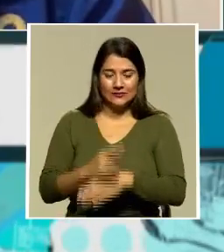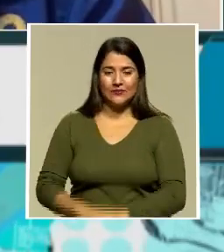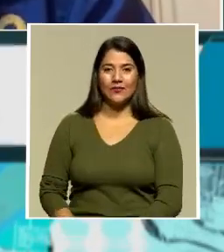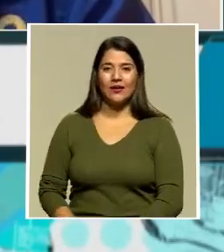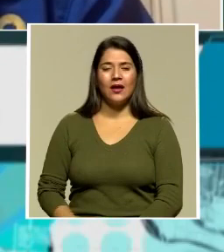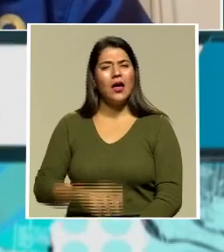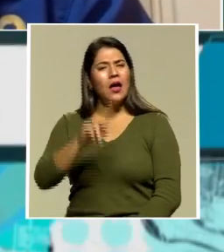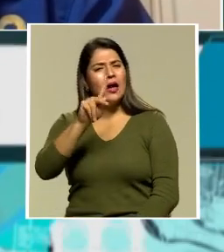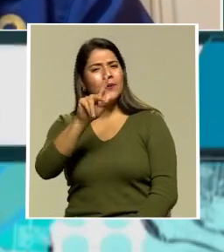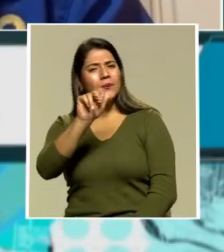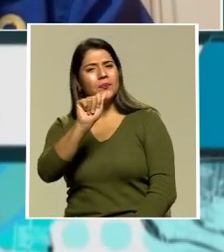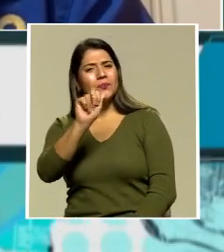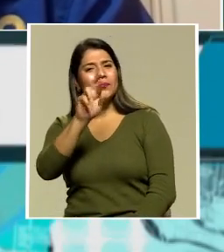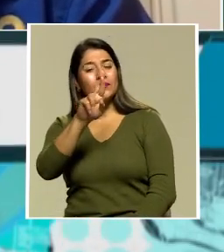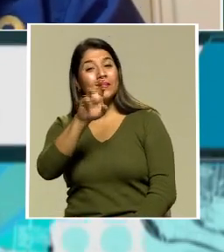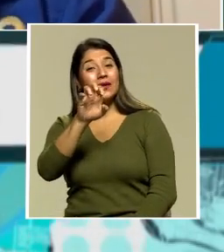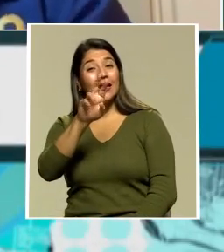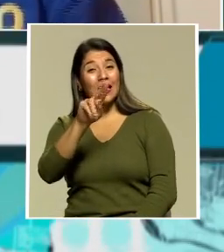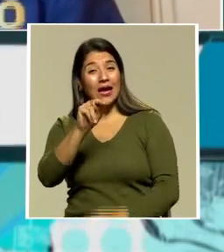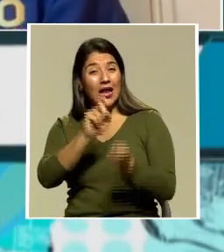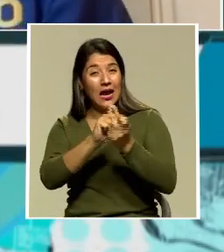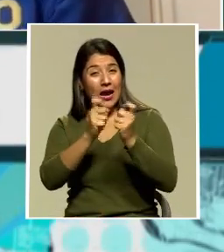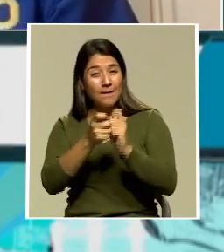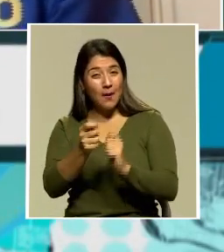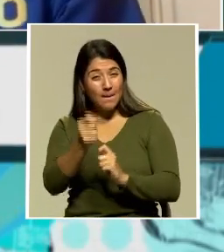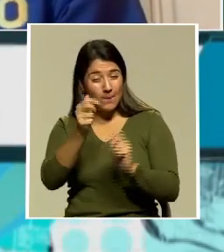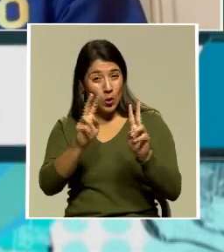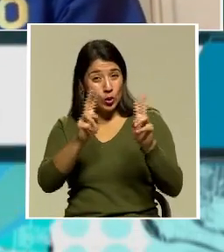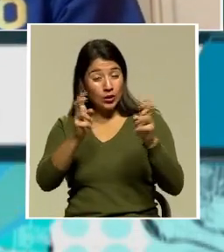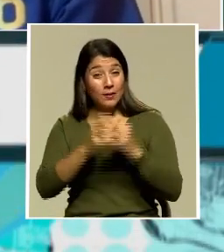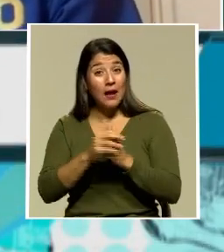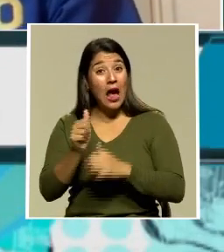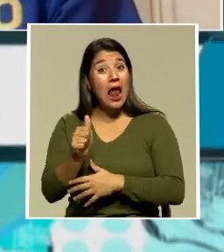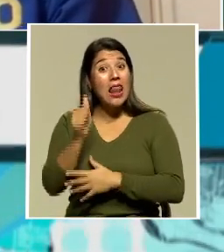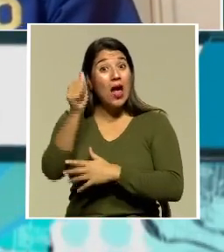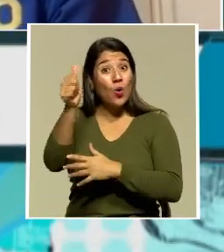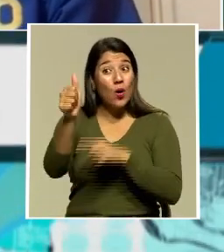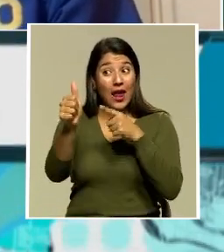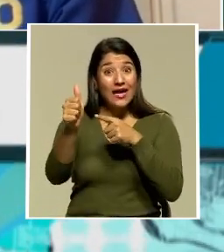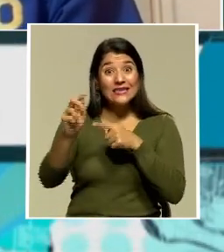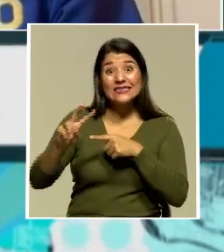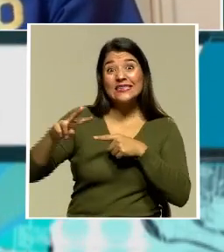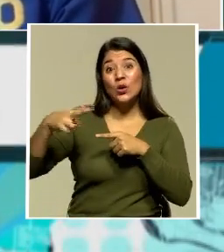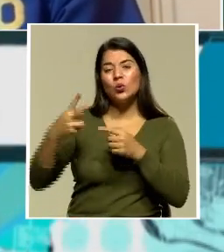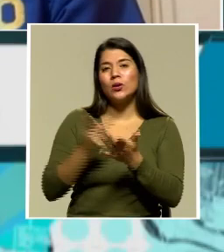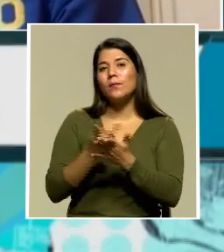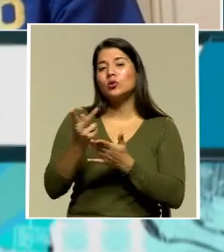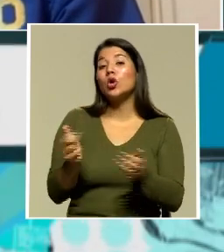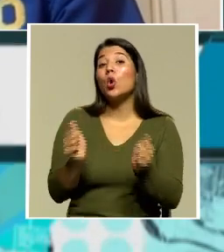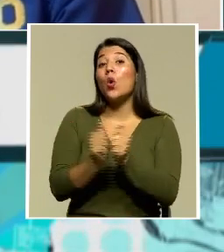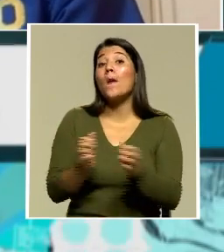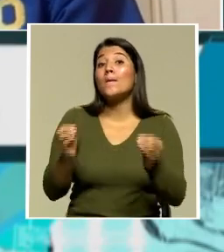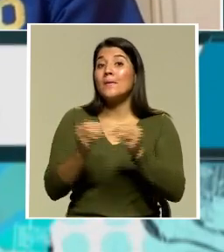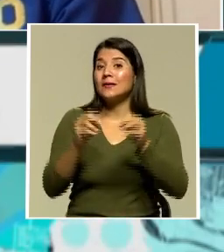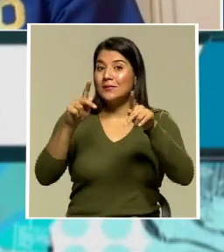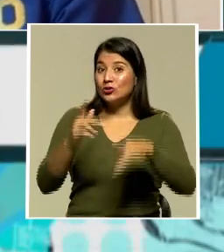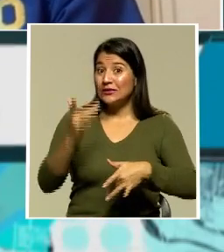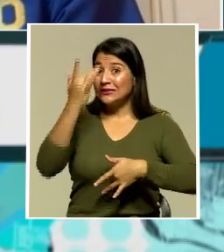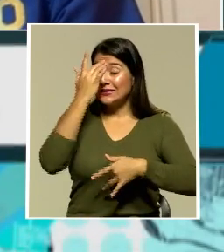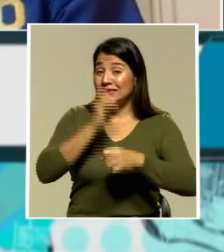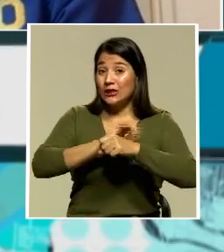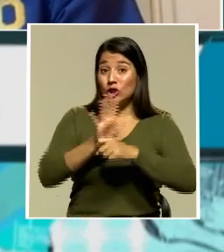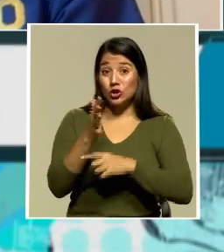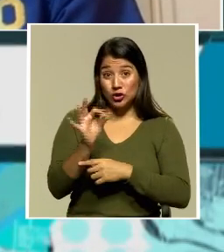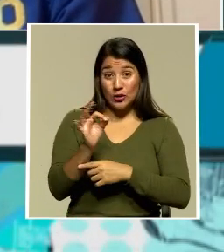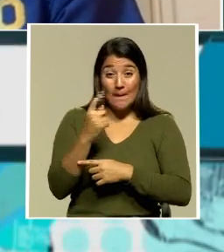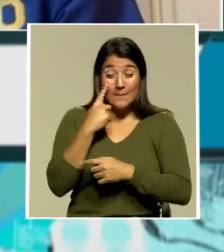Doña Karen, cambiando un poco de tema, Alajuela es la segunda provincia con más casos activos de COVID-19. Hemos visto en la última semana